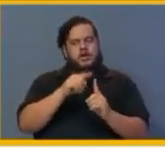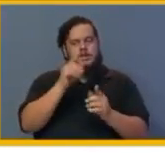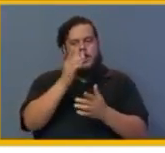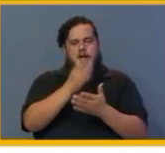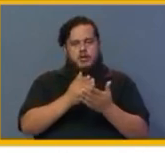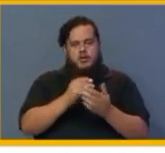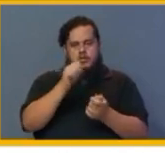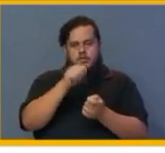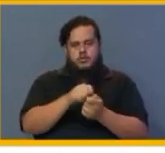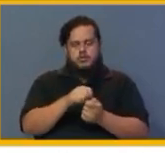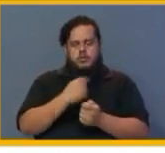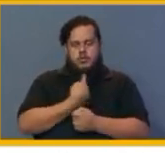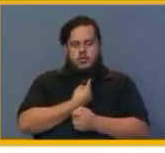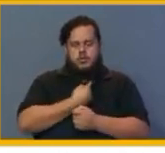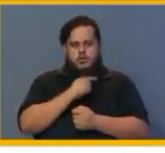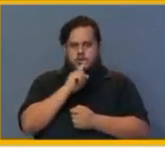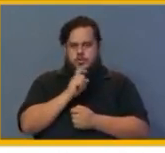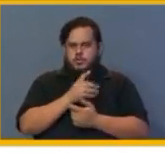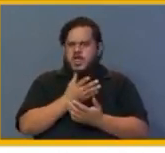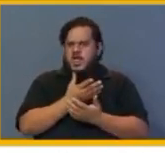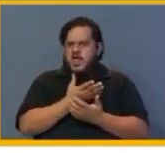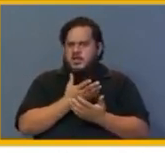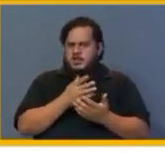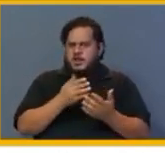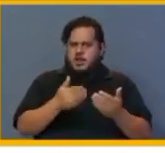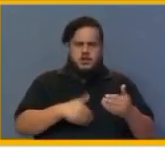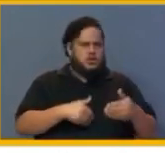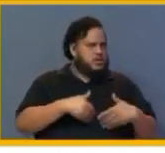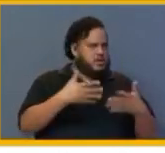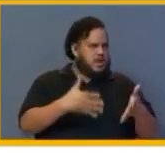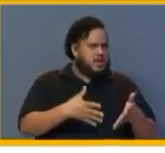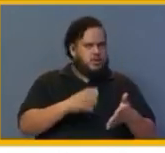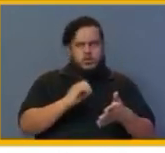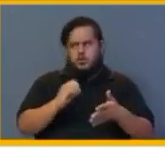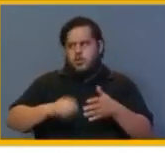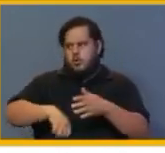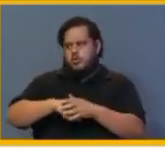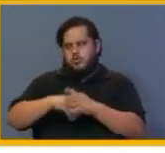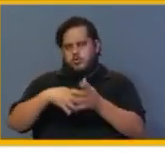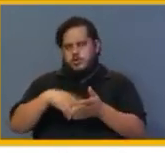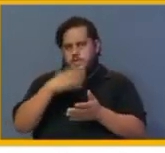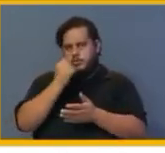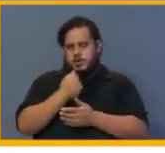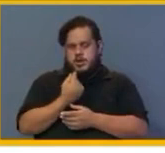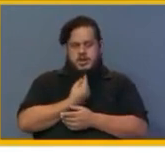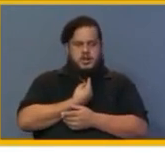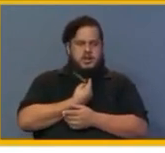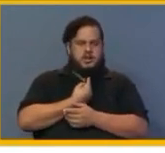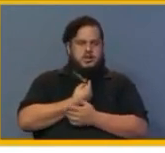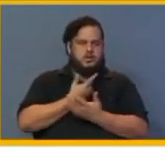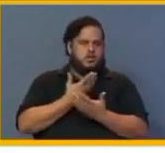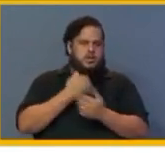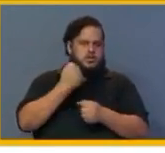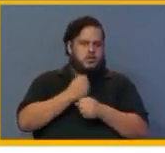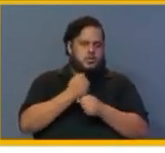pregunta, ¿serán los técnicos o serán los futbolistas? Porque si uno se pone como empleado, ok,